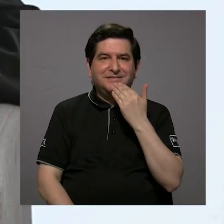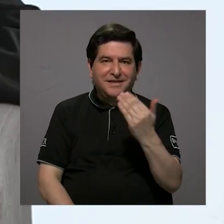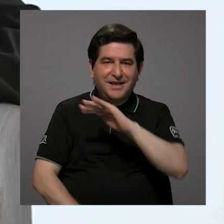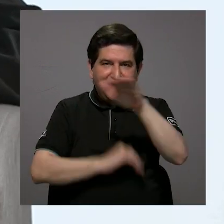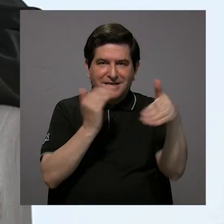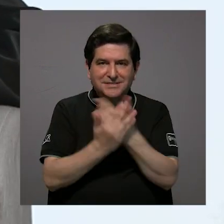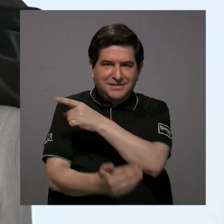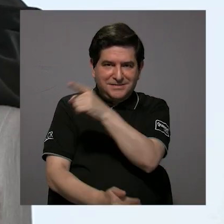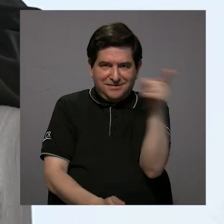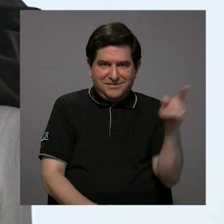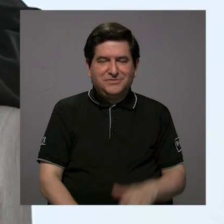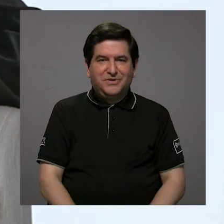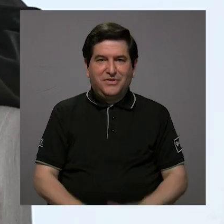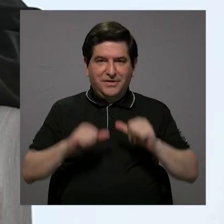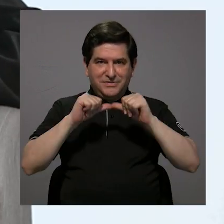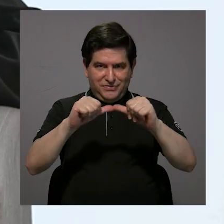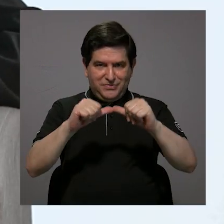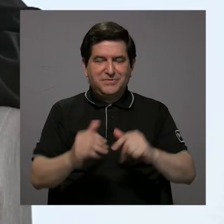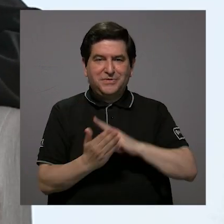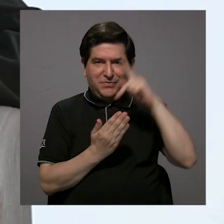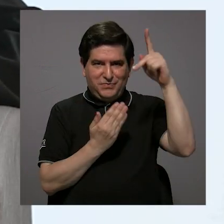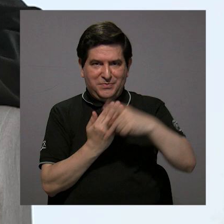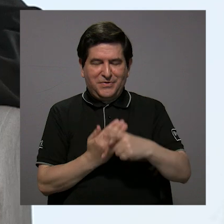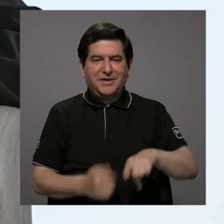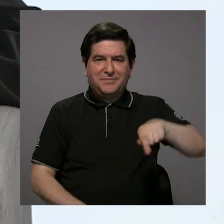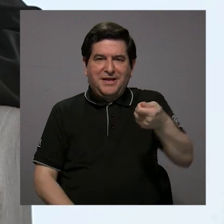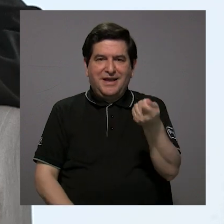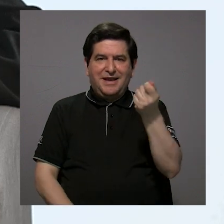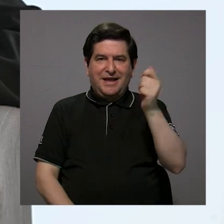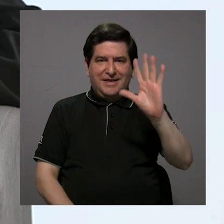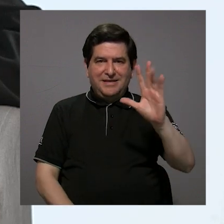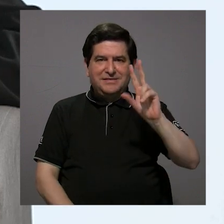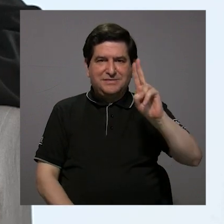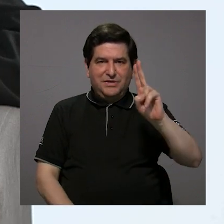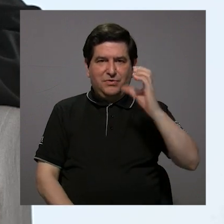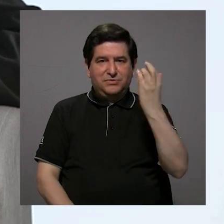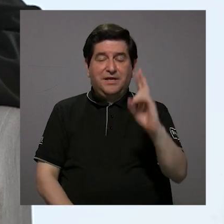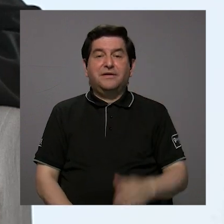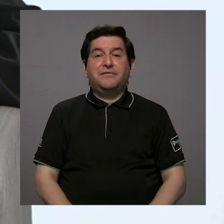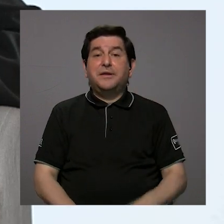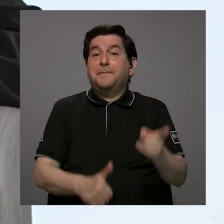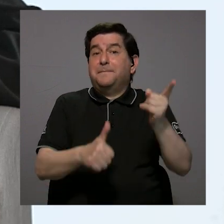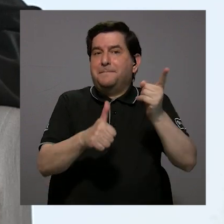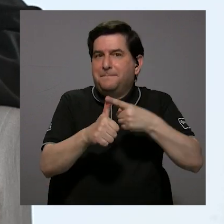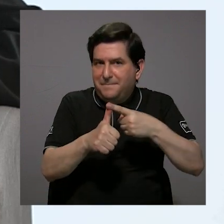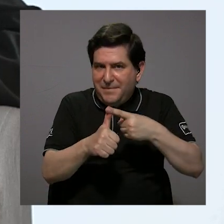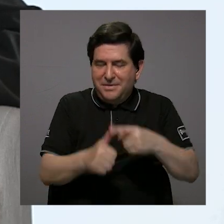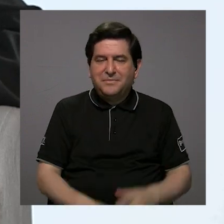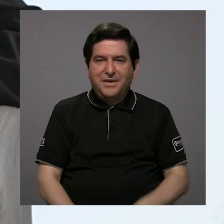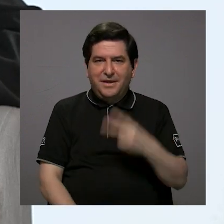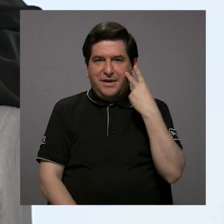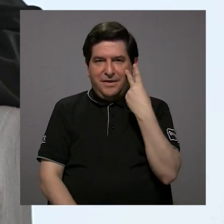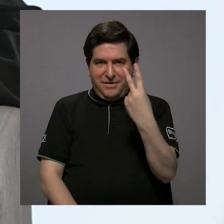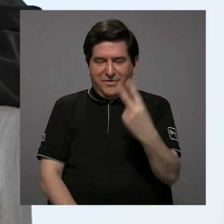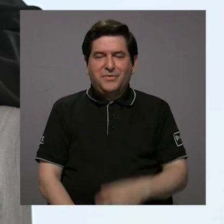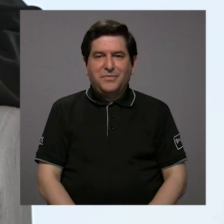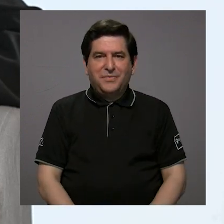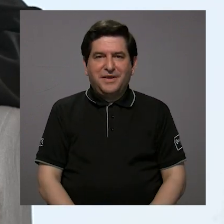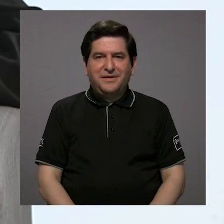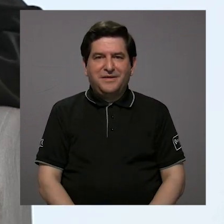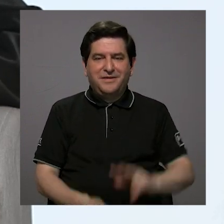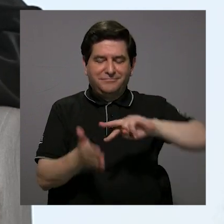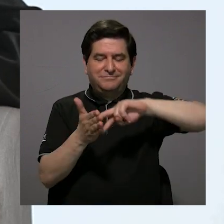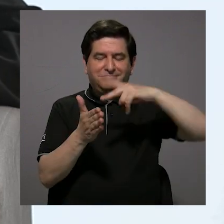Gracias también a todas y todos ustedes. Continúen con la programación de Canal 15, UCR, no sin antes ver